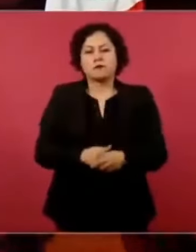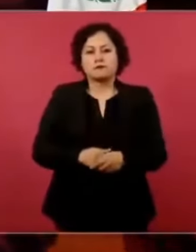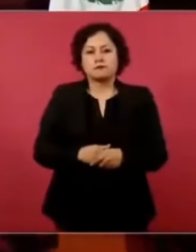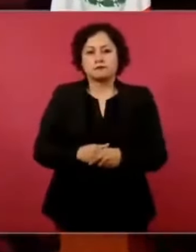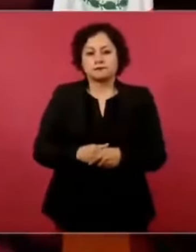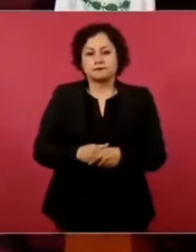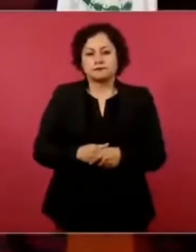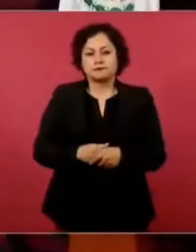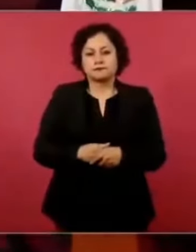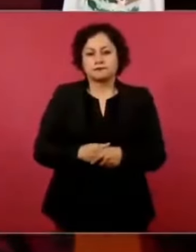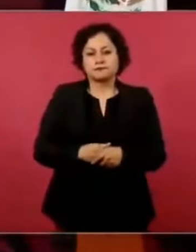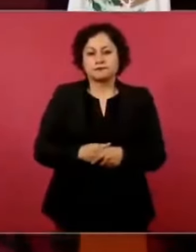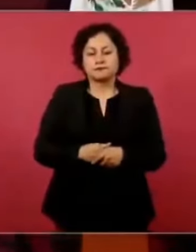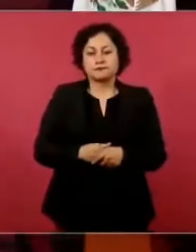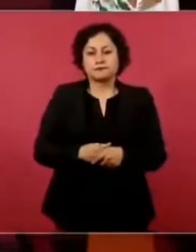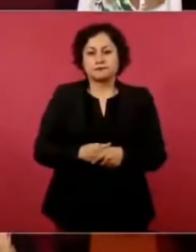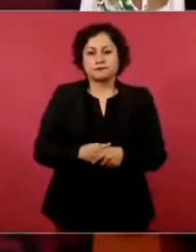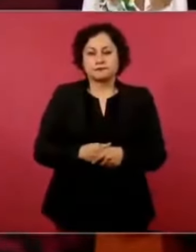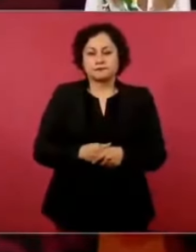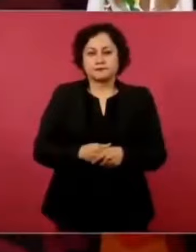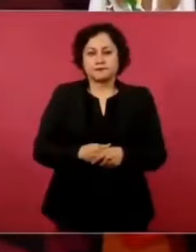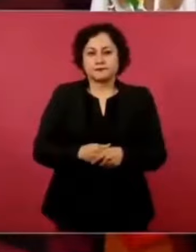lo dije que